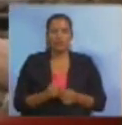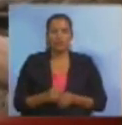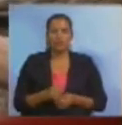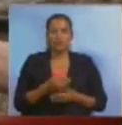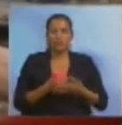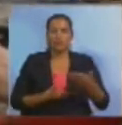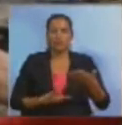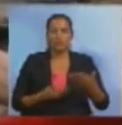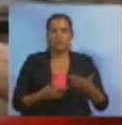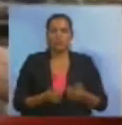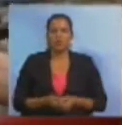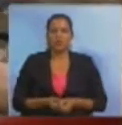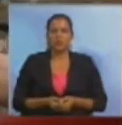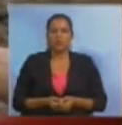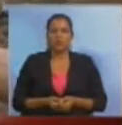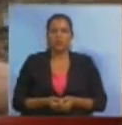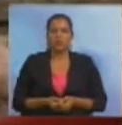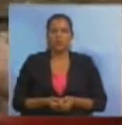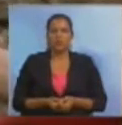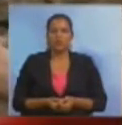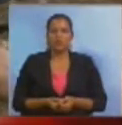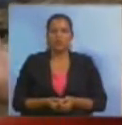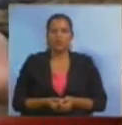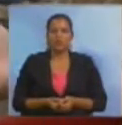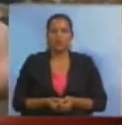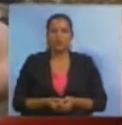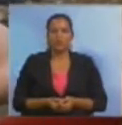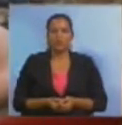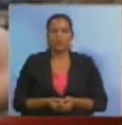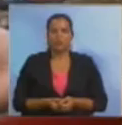tenemos todo. Entonces, ¿hace qué tiempo sacaron los permisos?